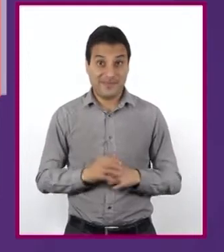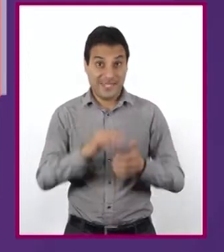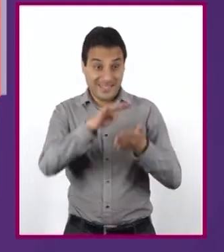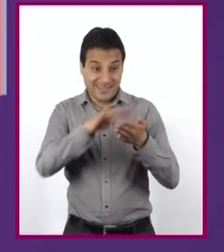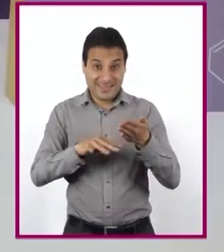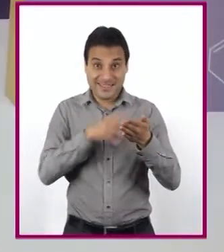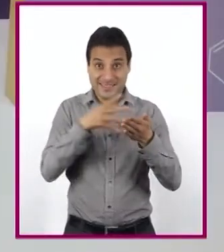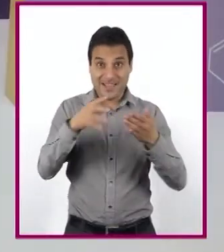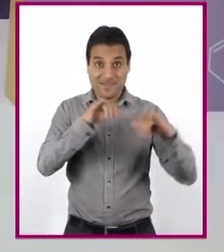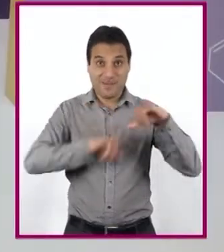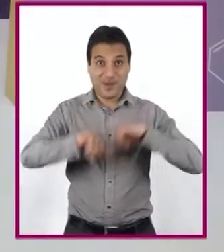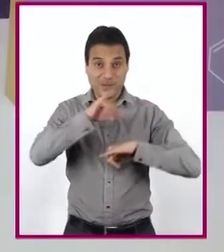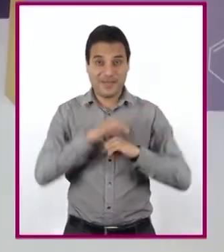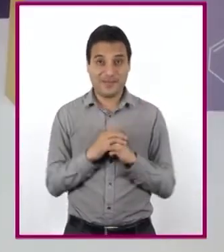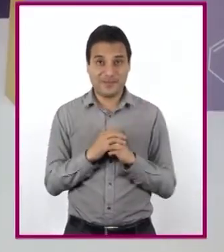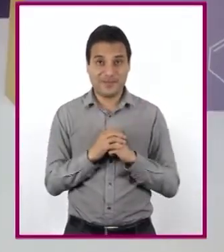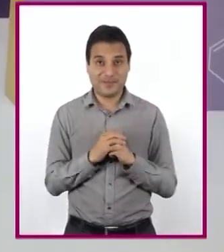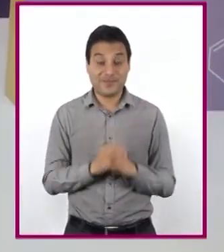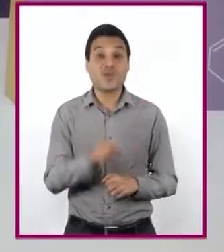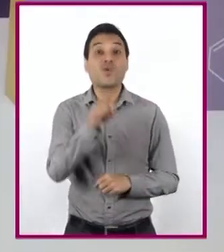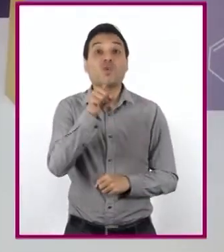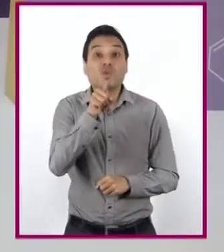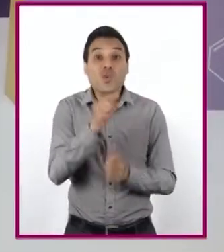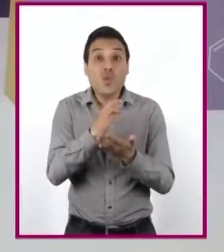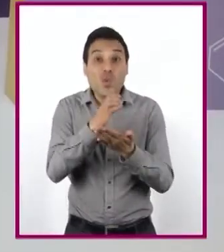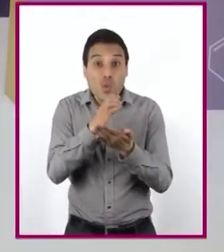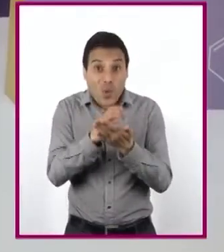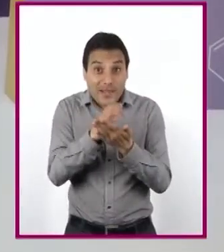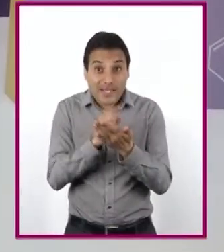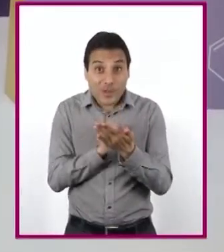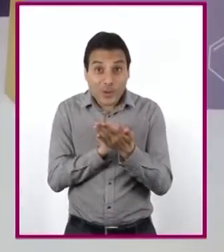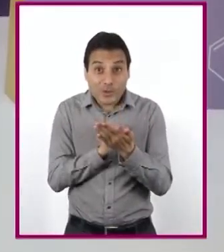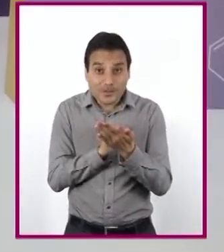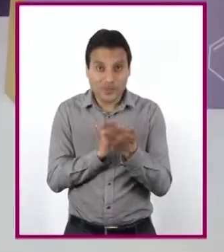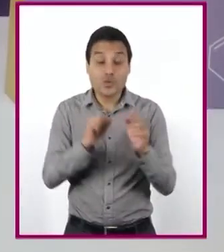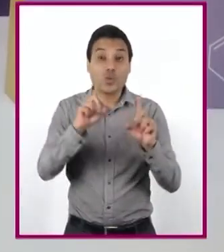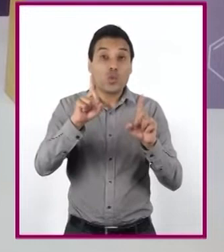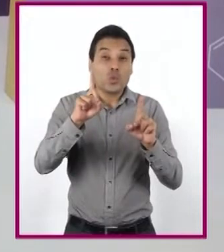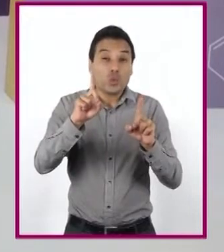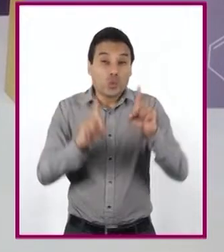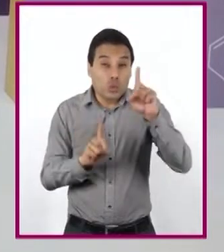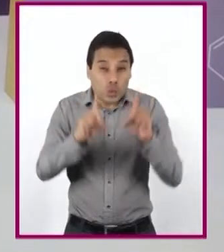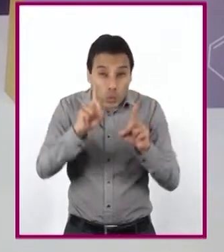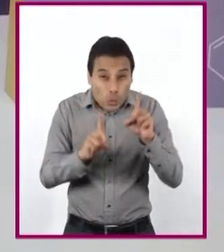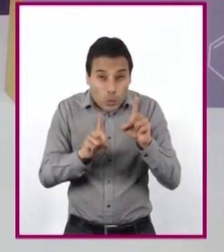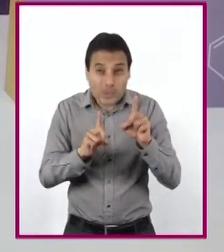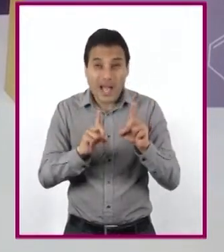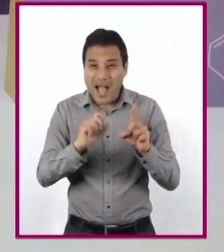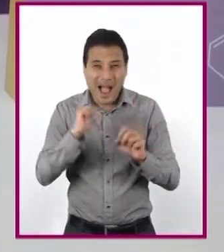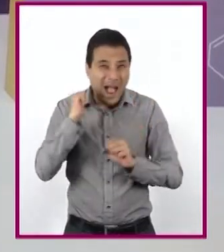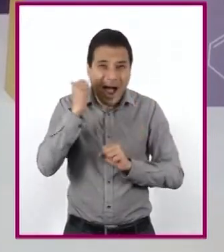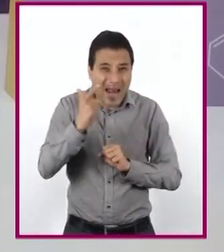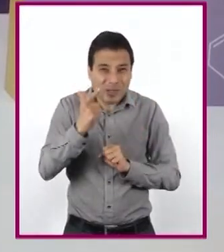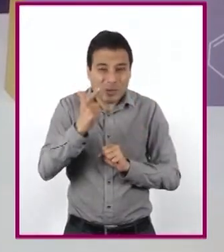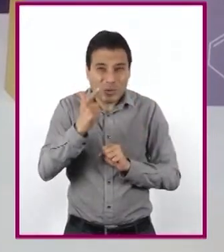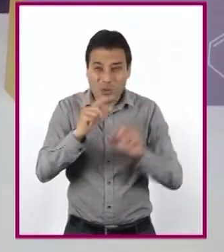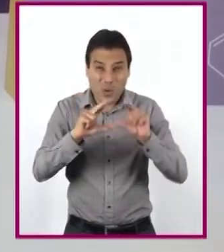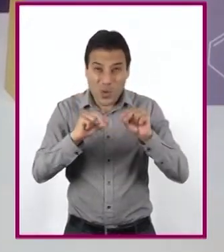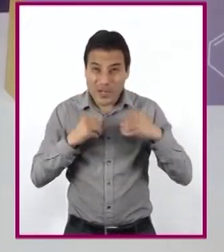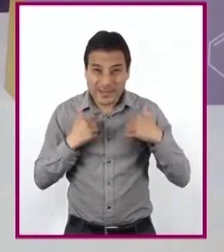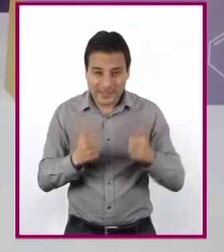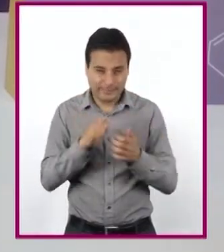periódica. En sus cuadernos registren todas las dudas e inquietudes que surjan durante la